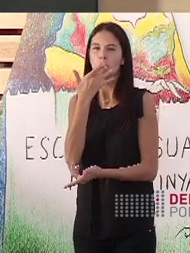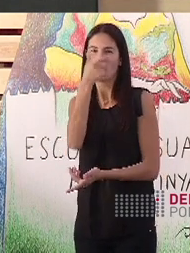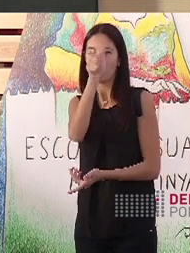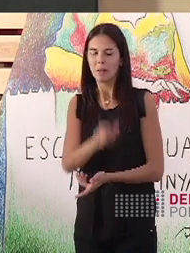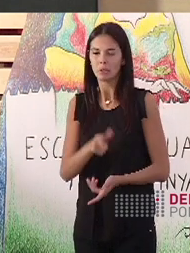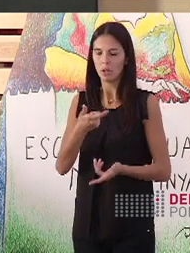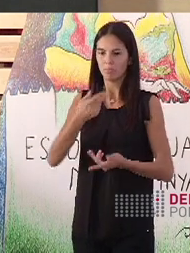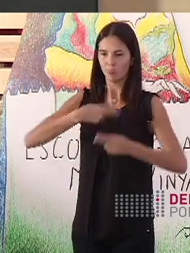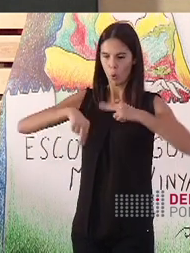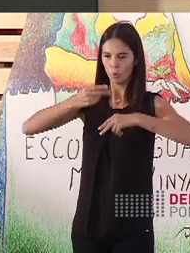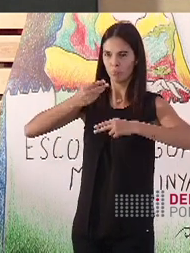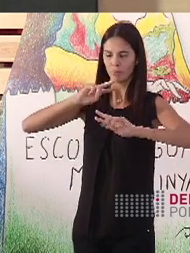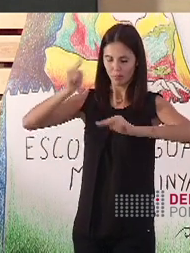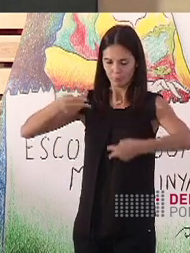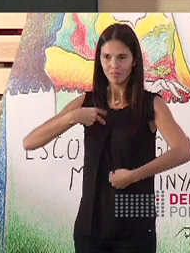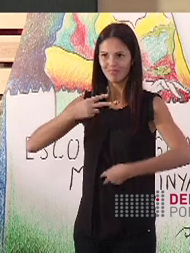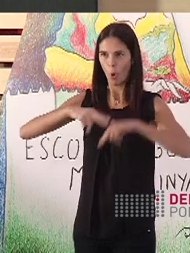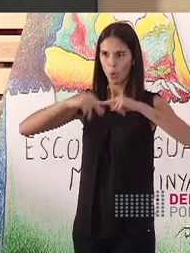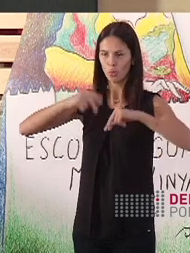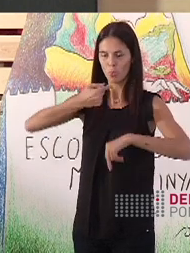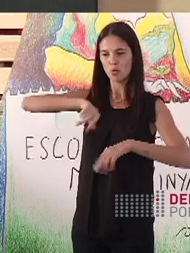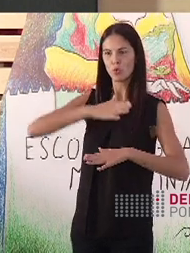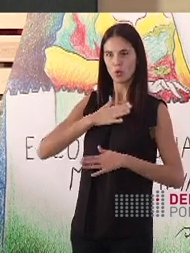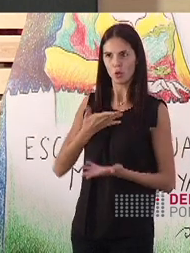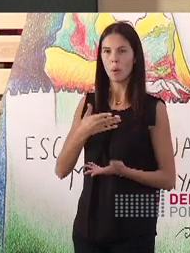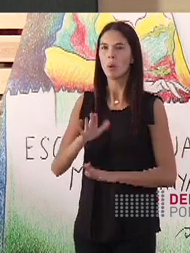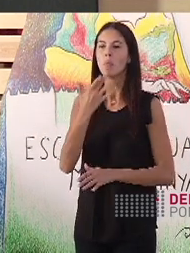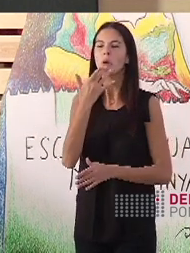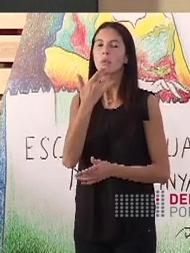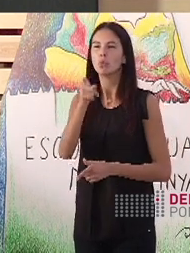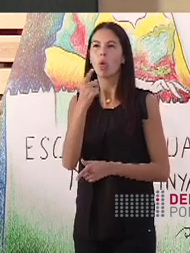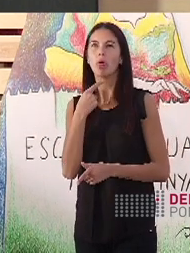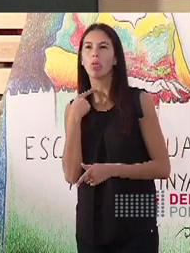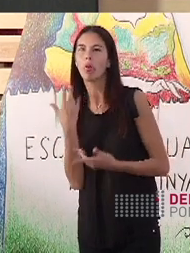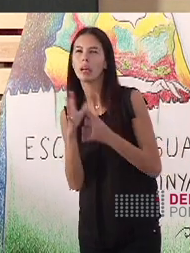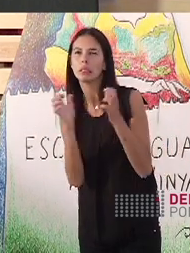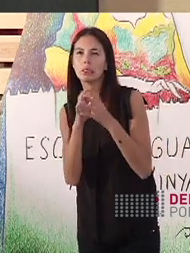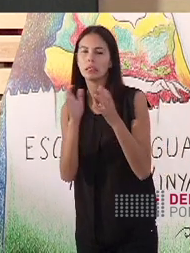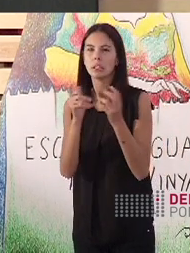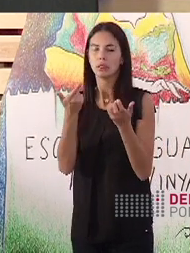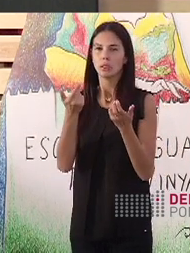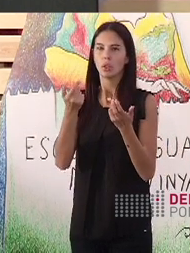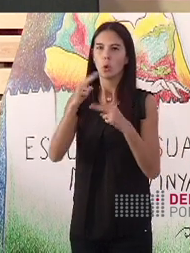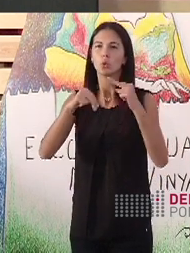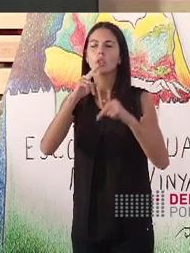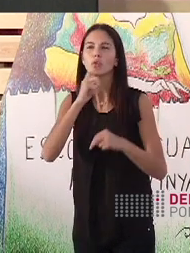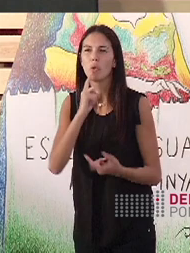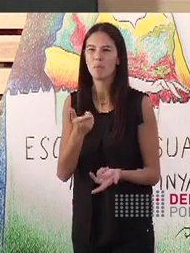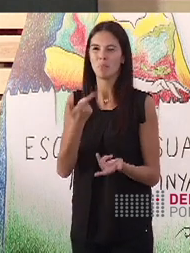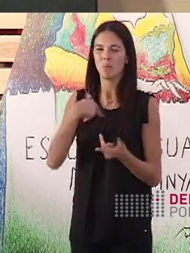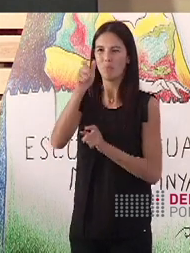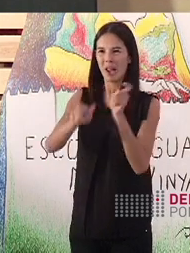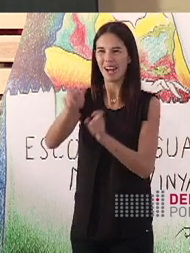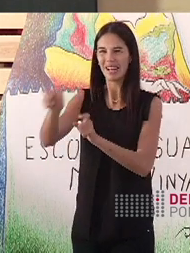que vamos formando y que somos y que acabamos siendo. Pero si tú construyes tu deseo siempre en base a violentar, a humillar, a denigrar,